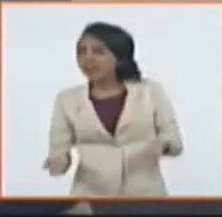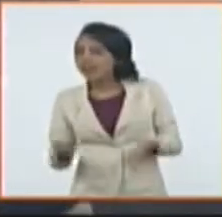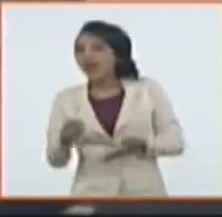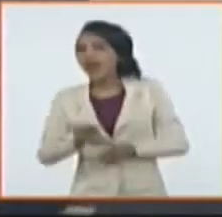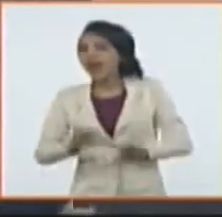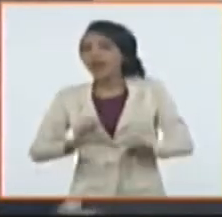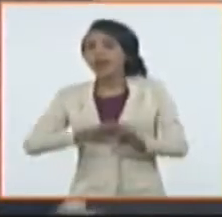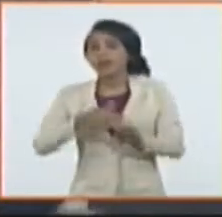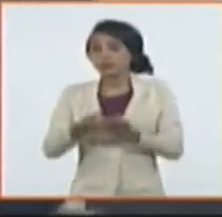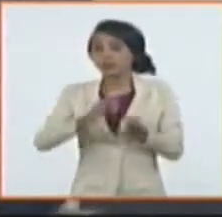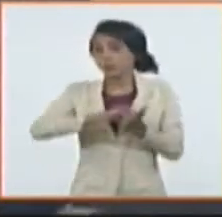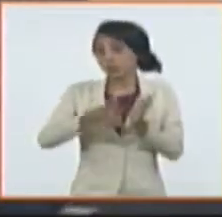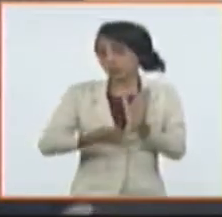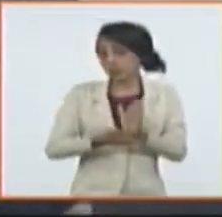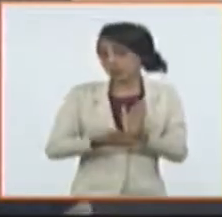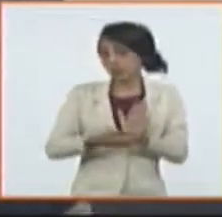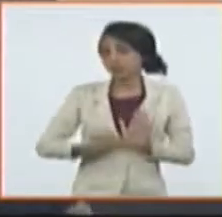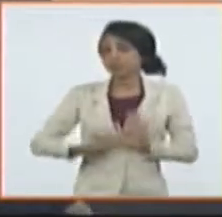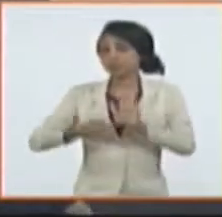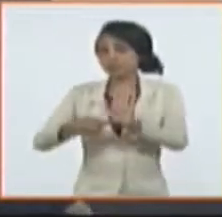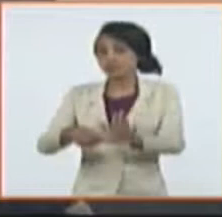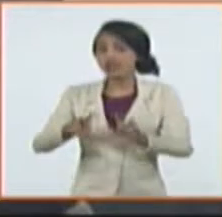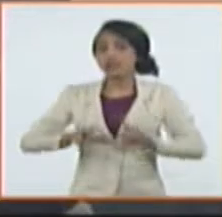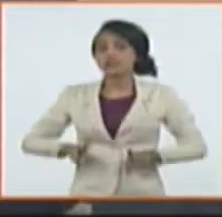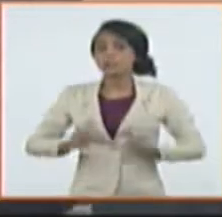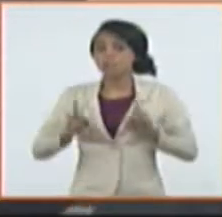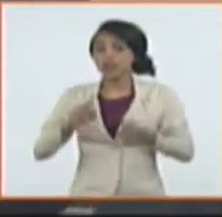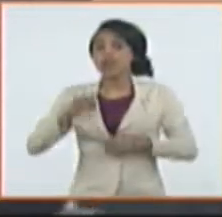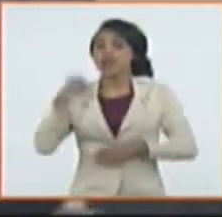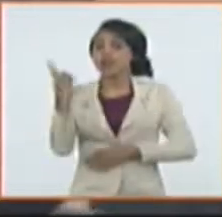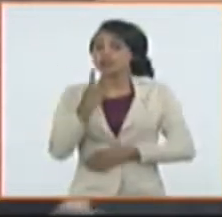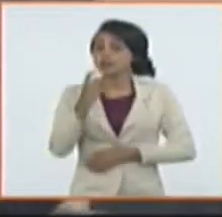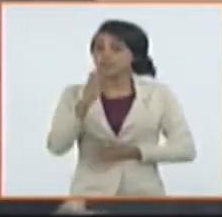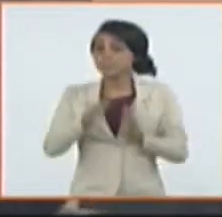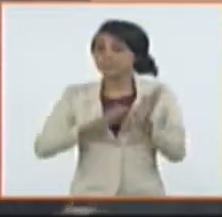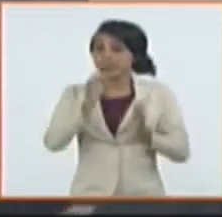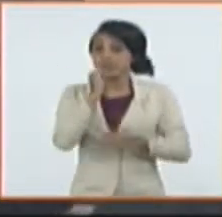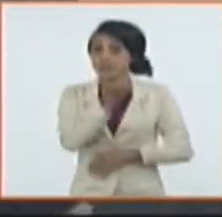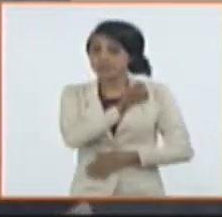Asamblea Nacional en diciembre, las